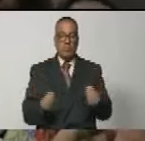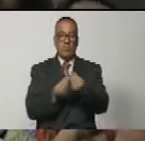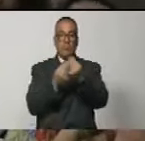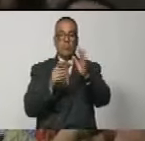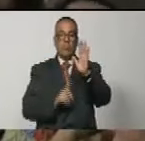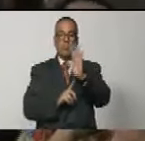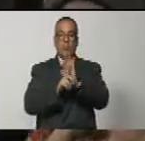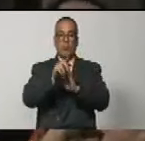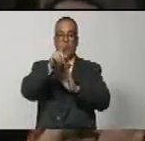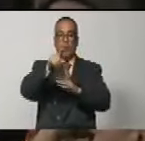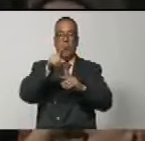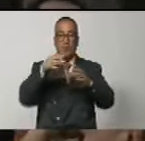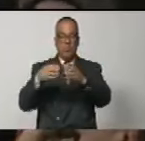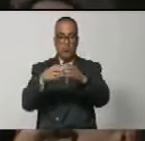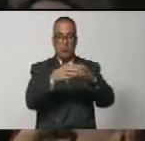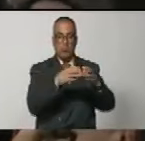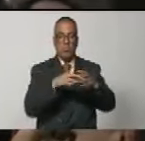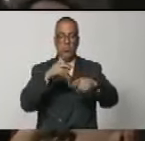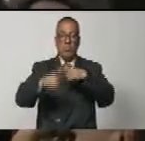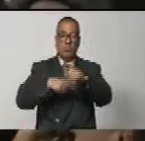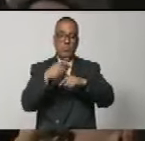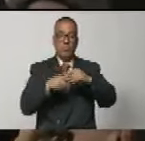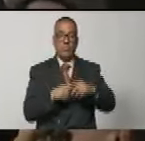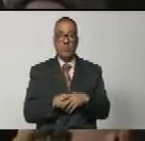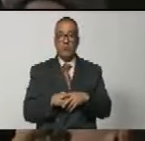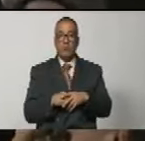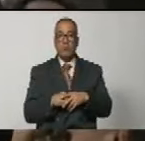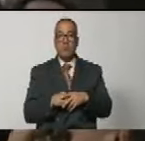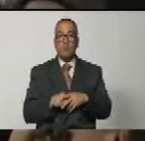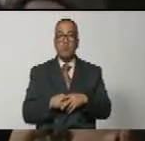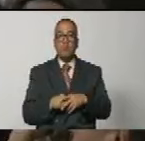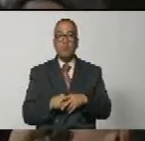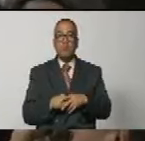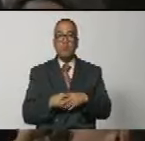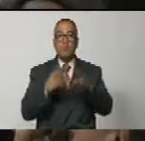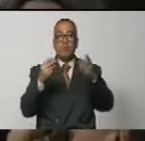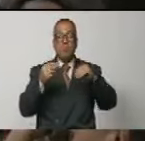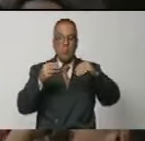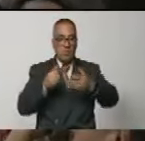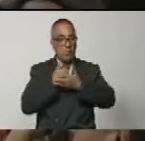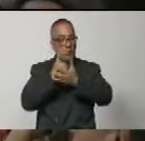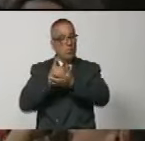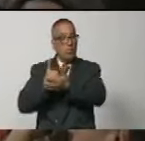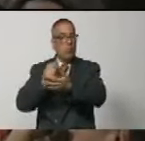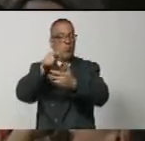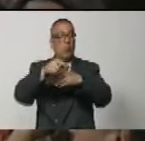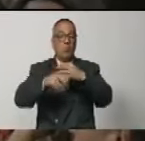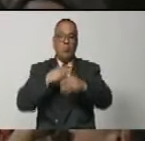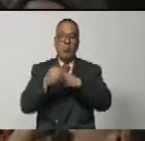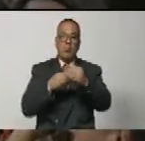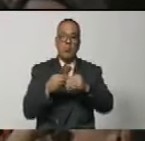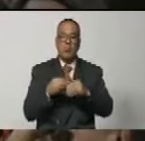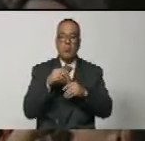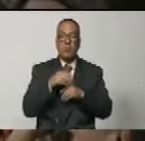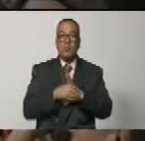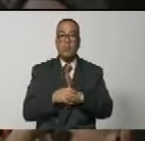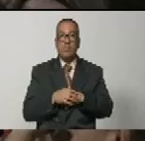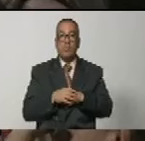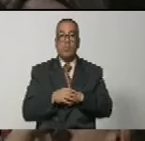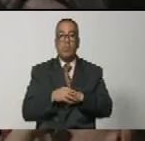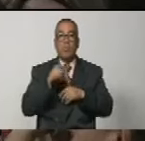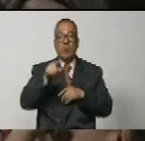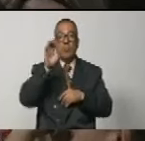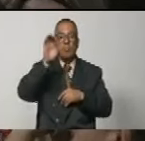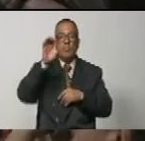al crecimiento de este sector productivo que tanto aporte ha hecho a